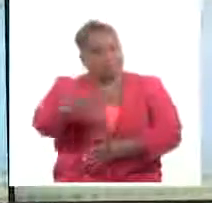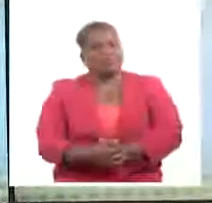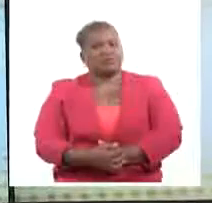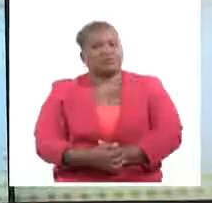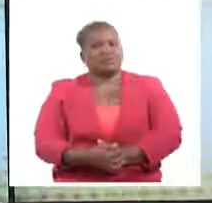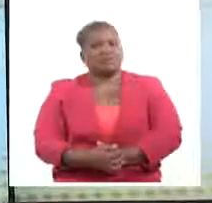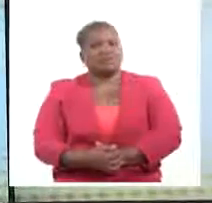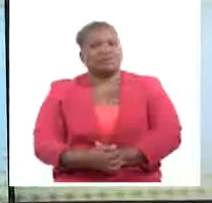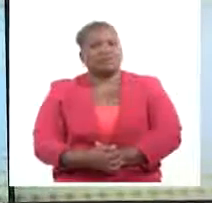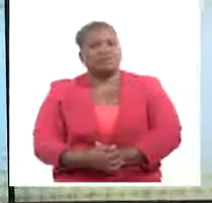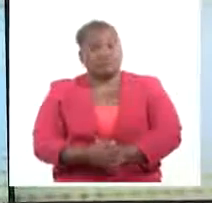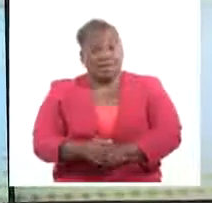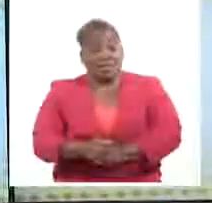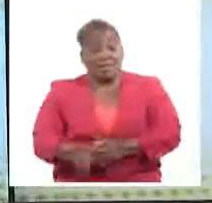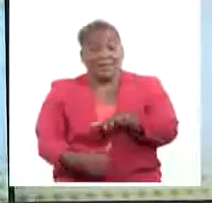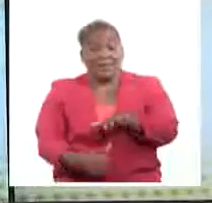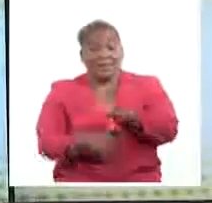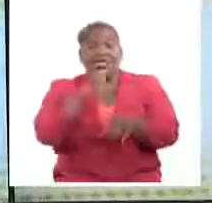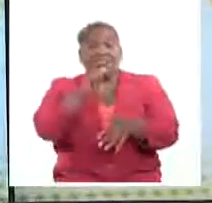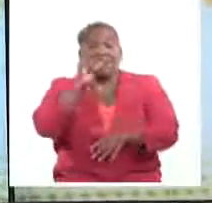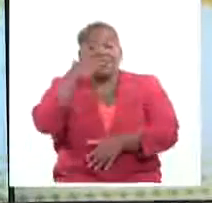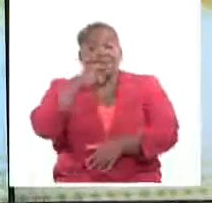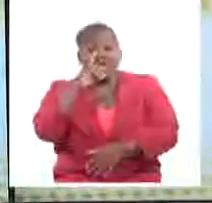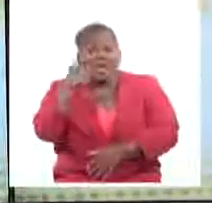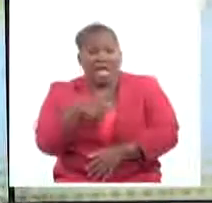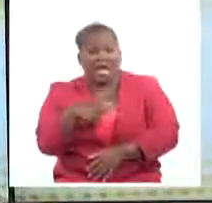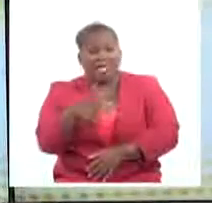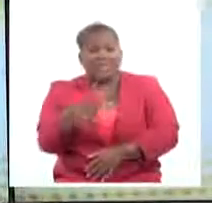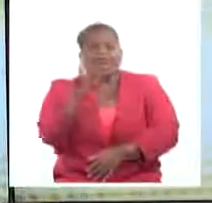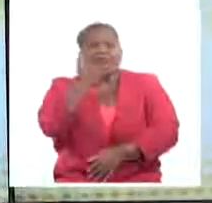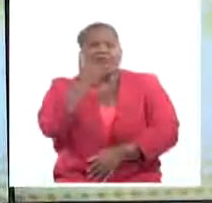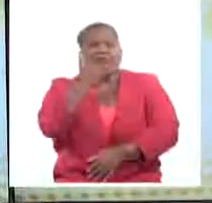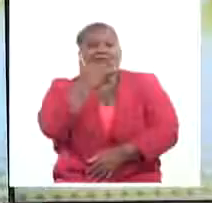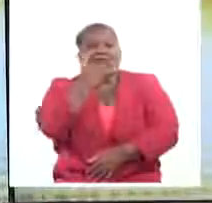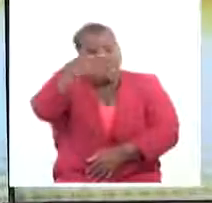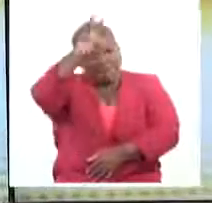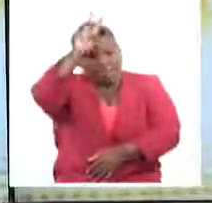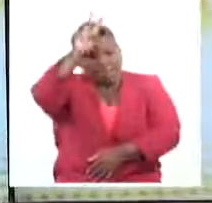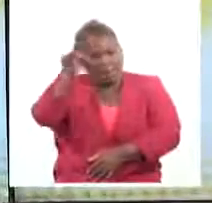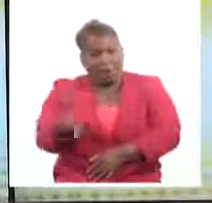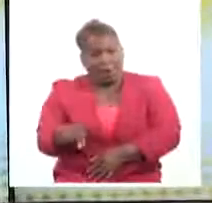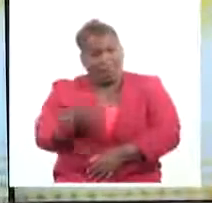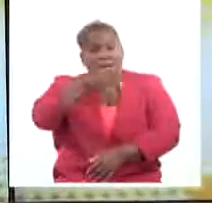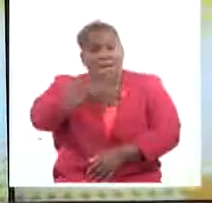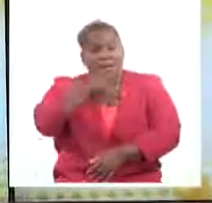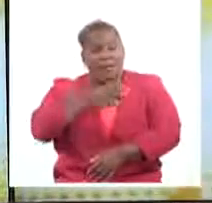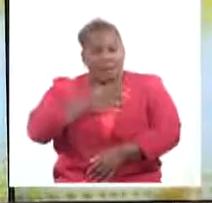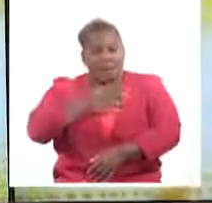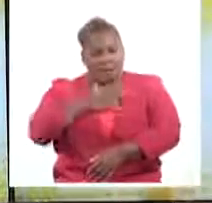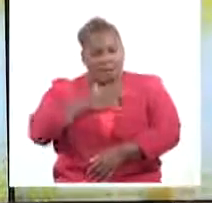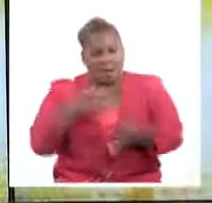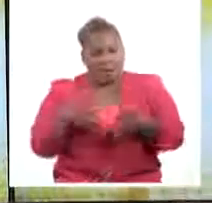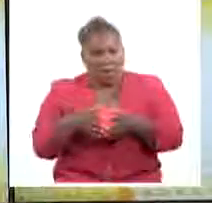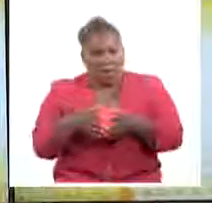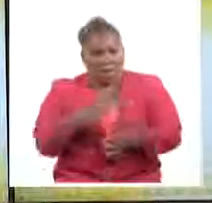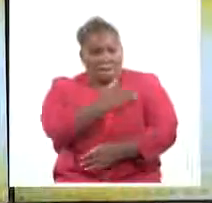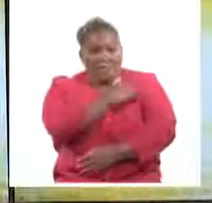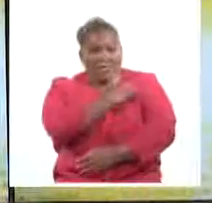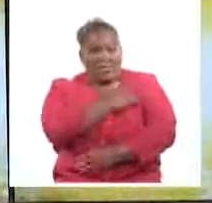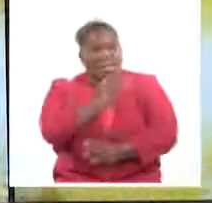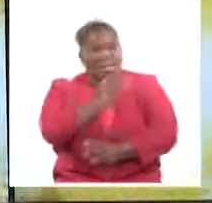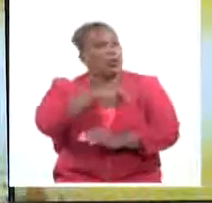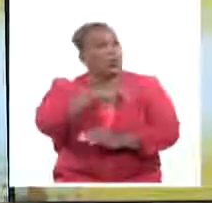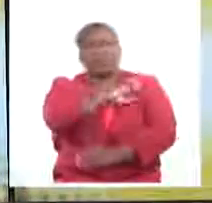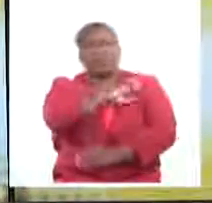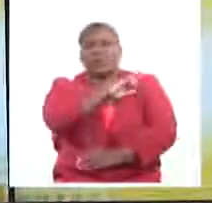Por cierto, Boluarte vuelve a insultar la inteligencia de los peruanos y del resto del mundo al afirmar que sus fuerzas militares no son responsables